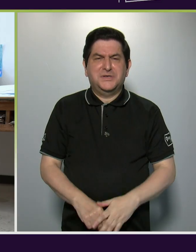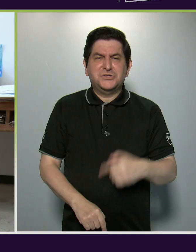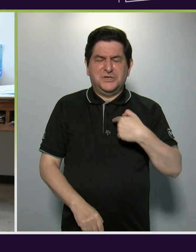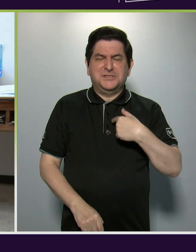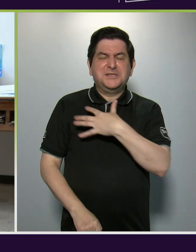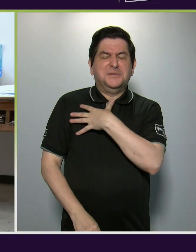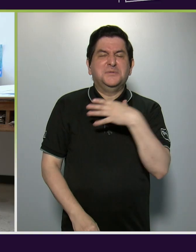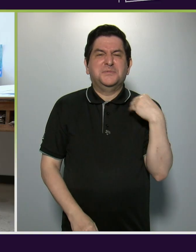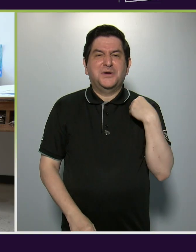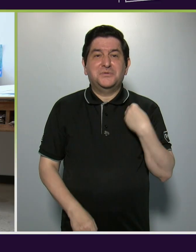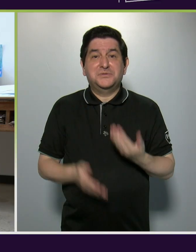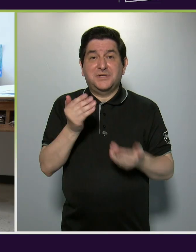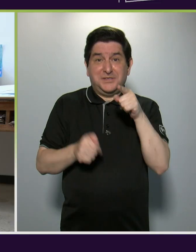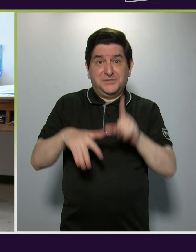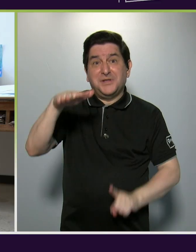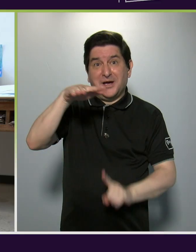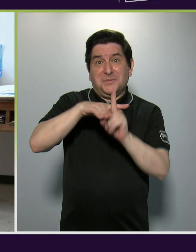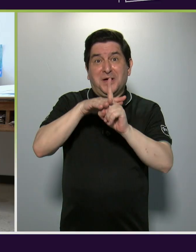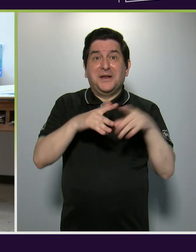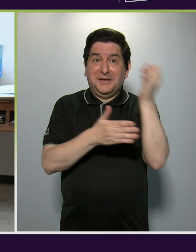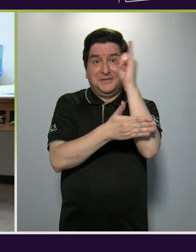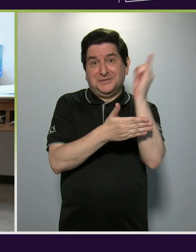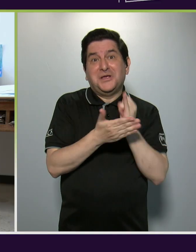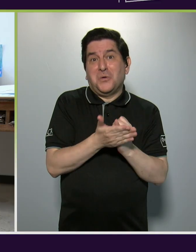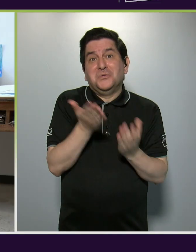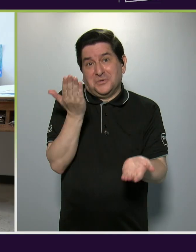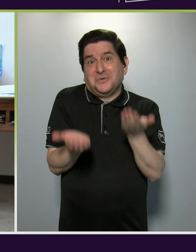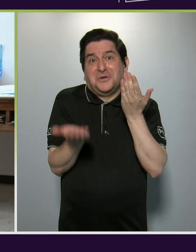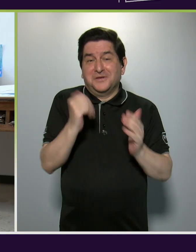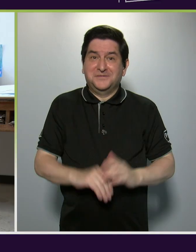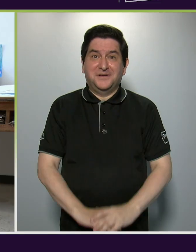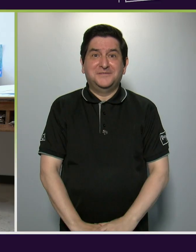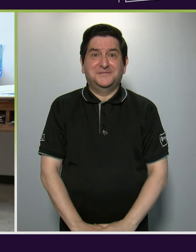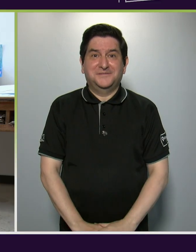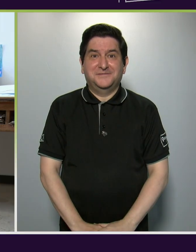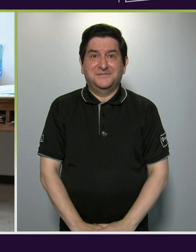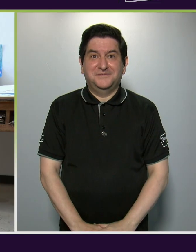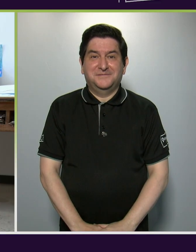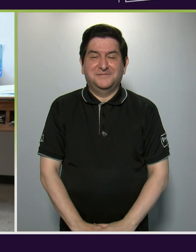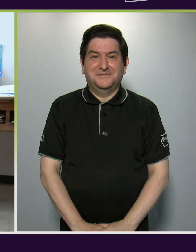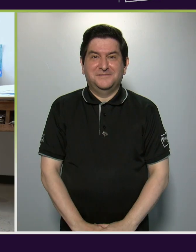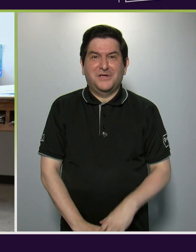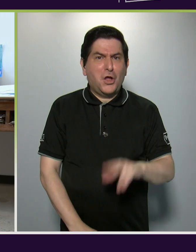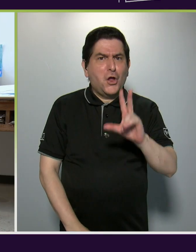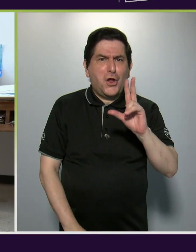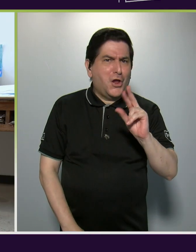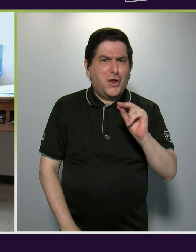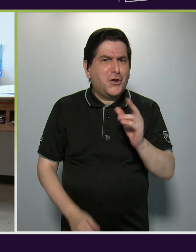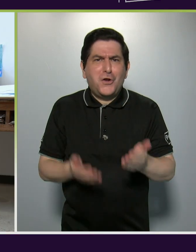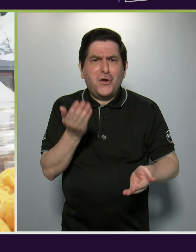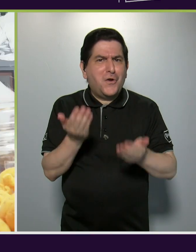menos aparecen ustedes en un dibujo. Porque sí, y ni siquiera lo